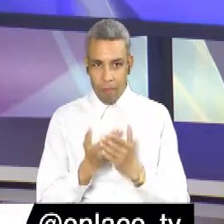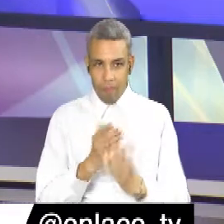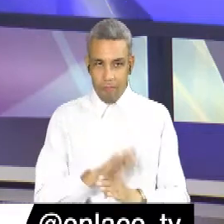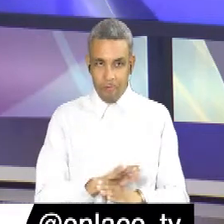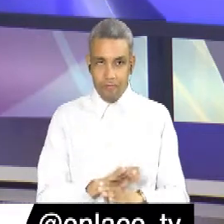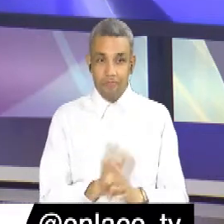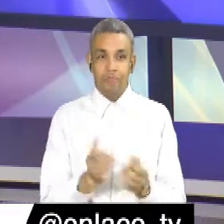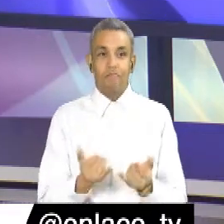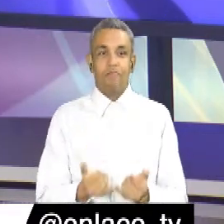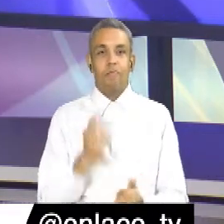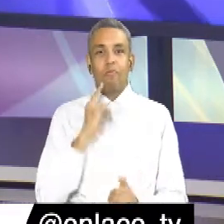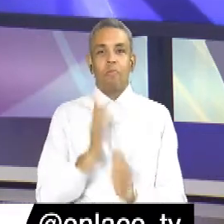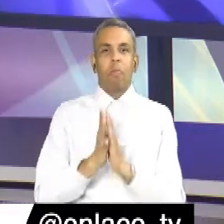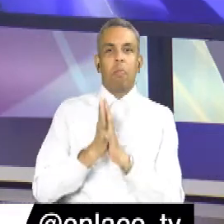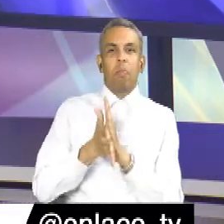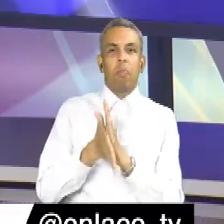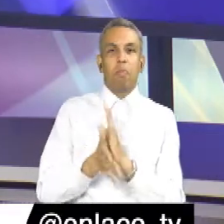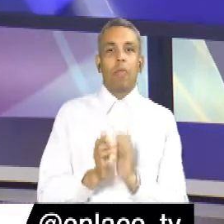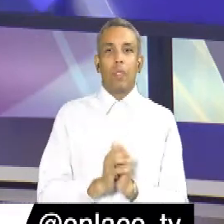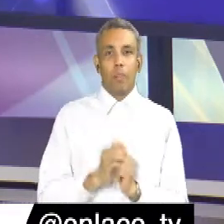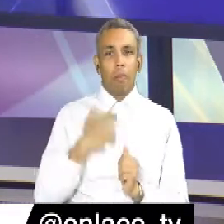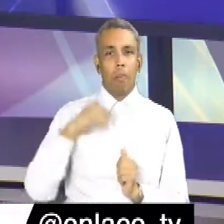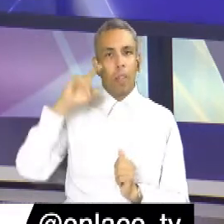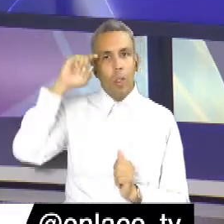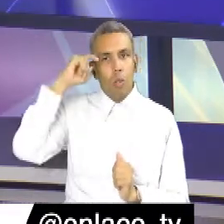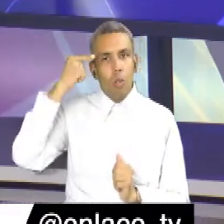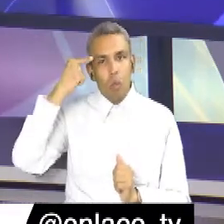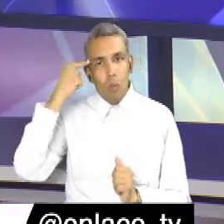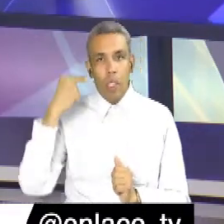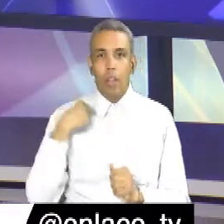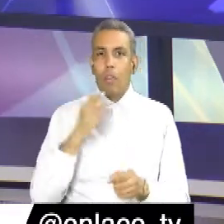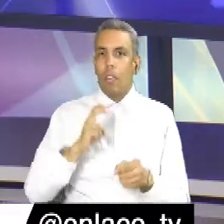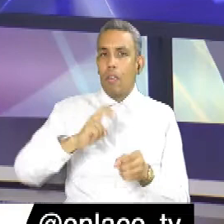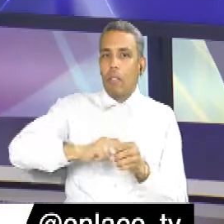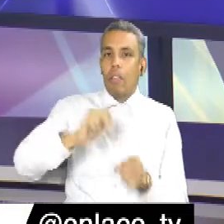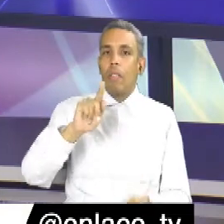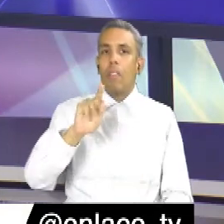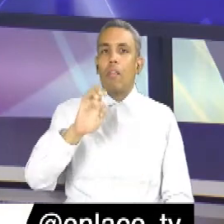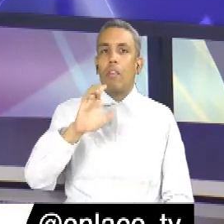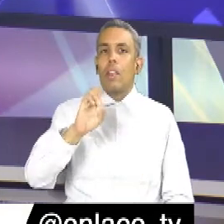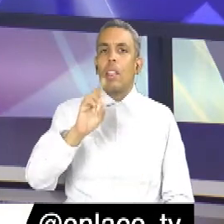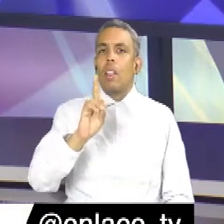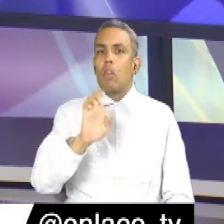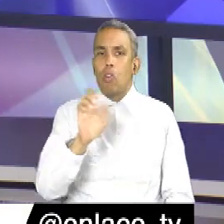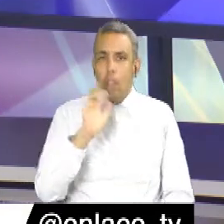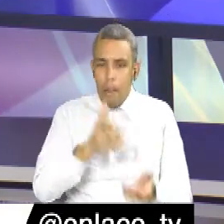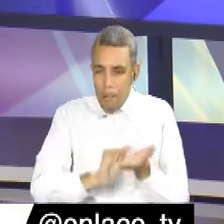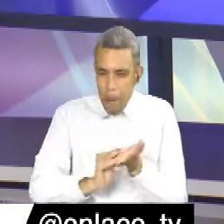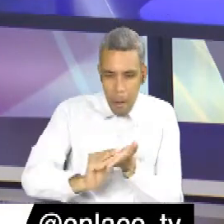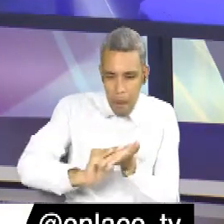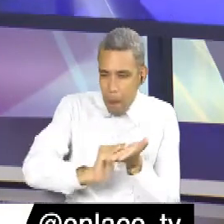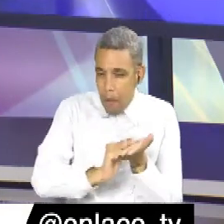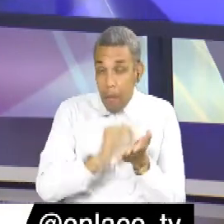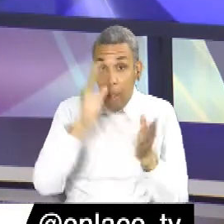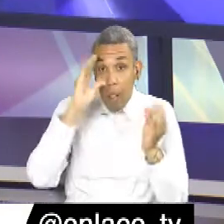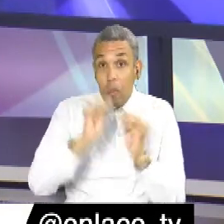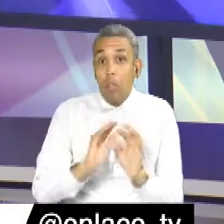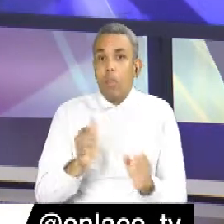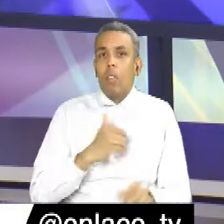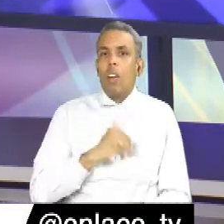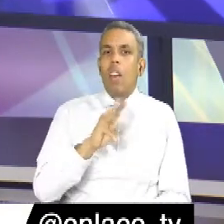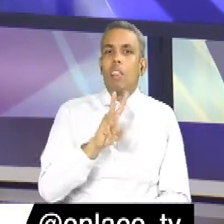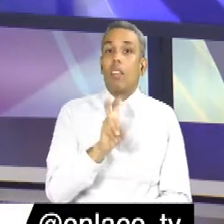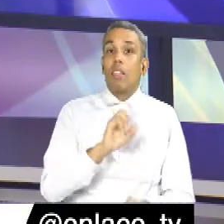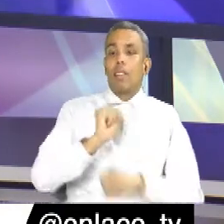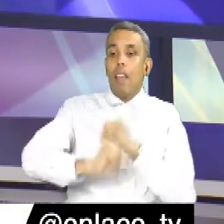de los acuerdos a los que llegaron en el Gobierno Nacional y la Federación Colombiana de Educadores, FECODE. Luego de 37 días de paro, se